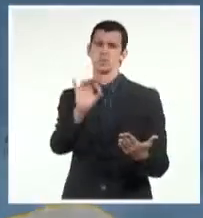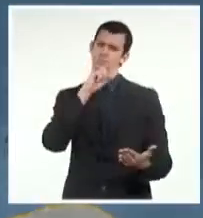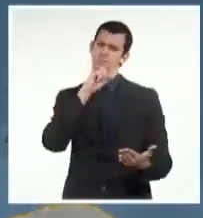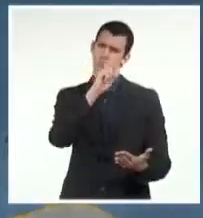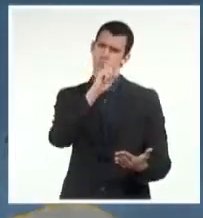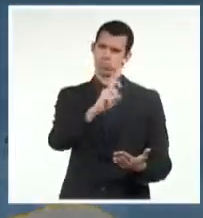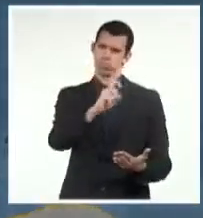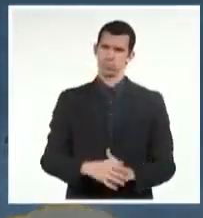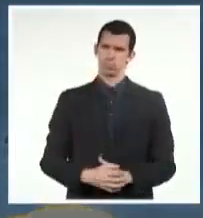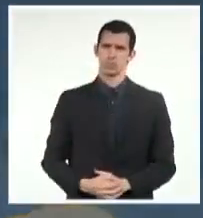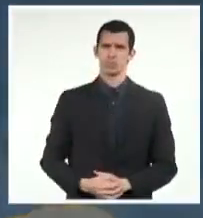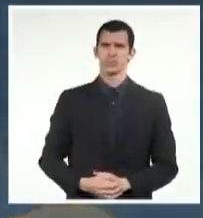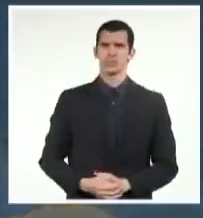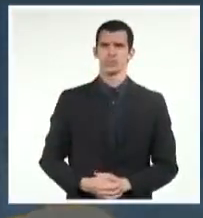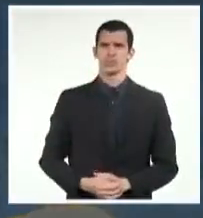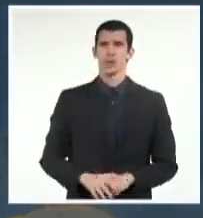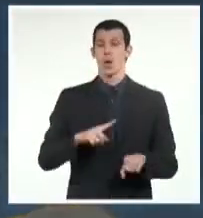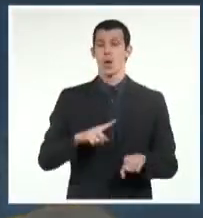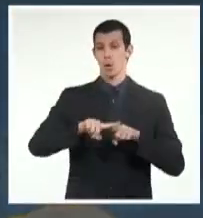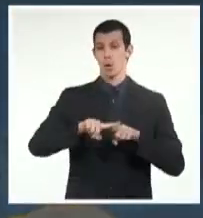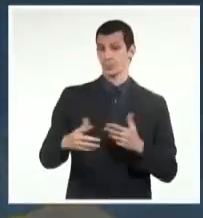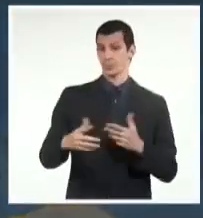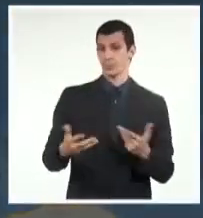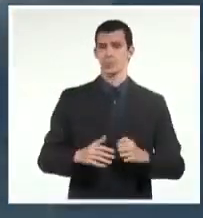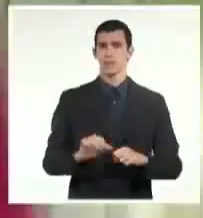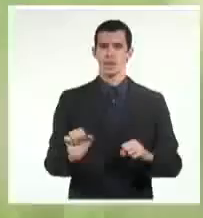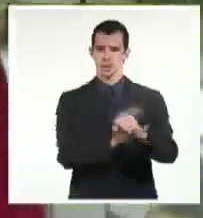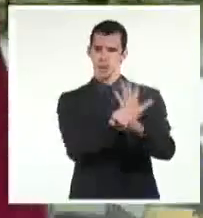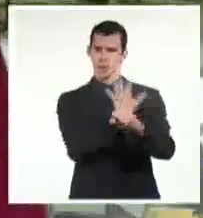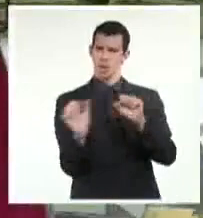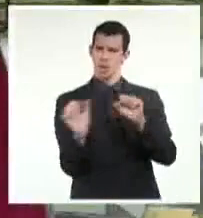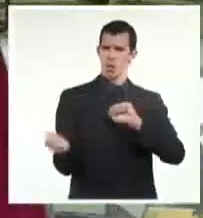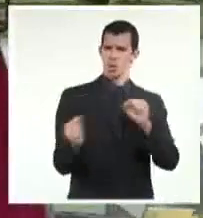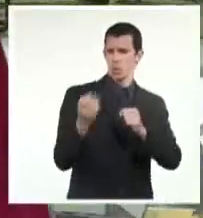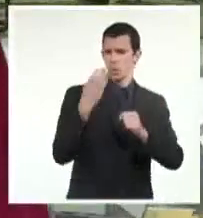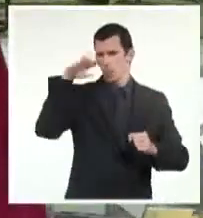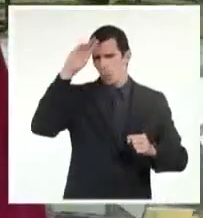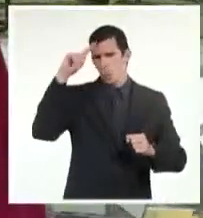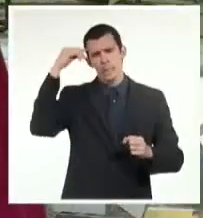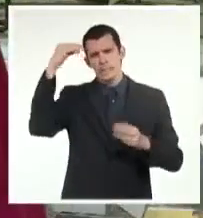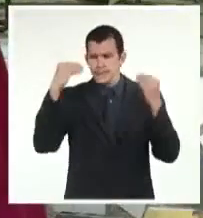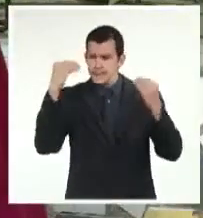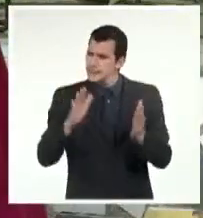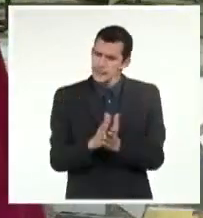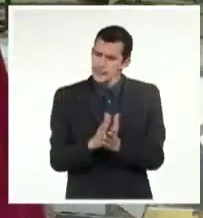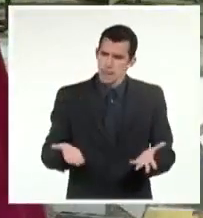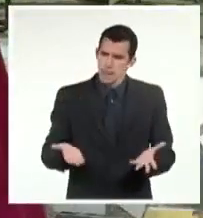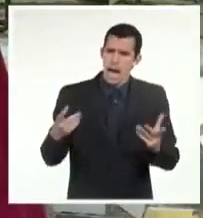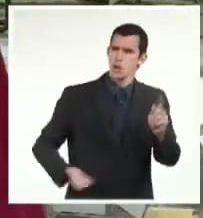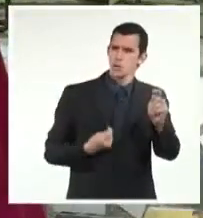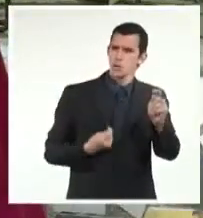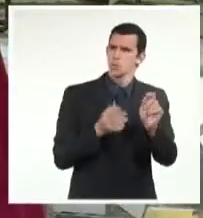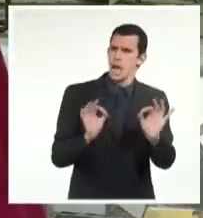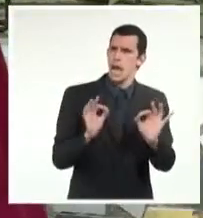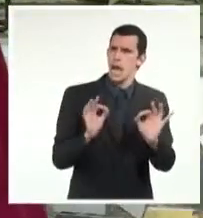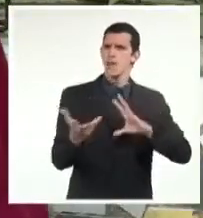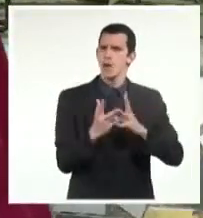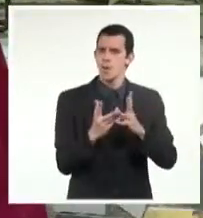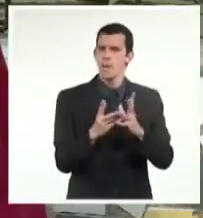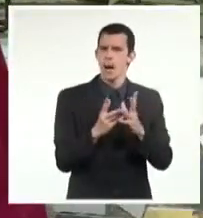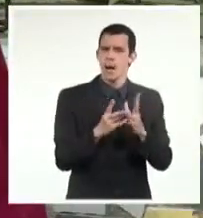pandemia difirió significativamente de la estrategia diseñada por nuestro país. Cuba mantuvo sus